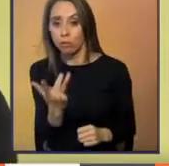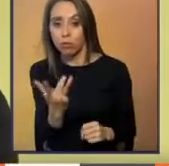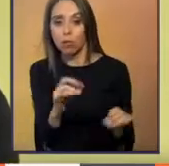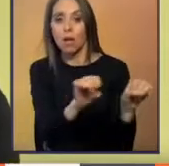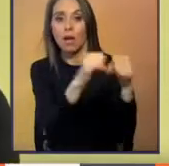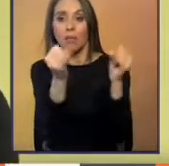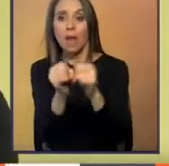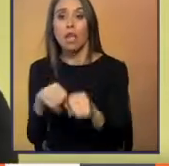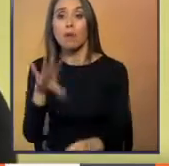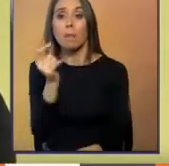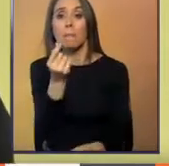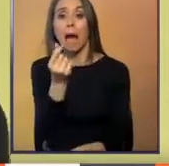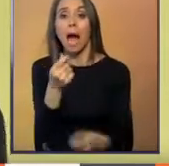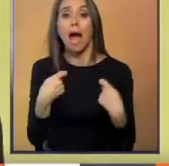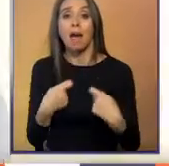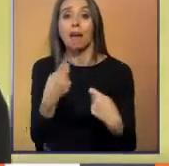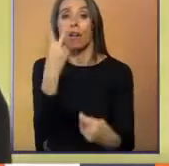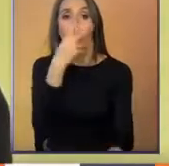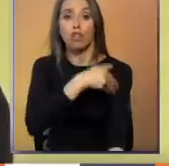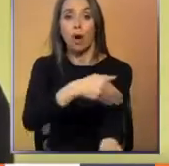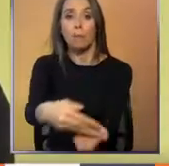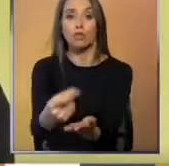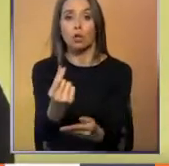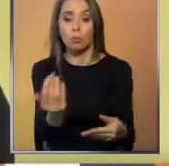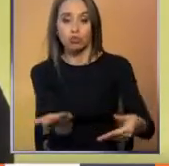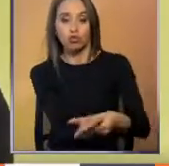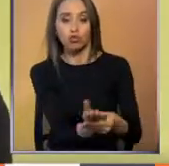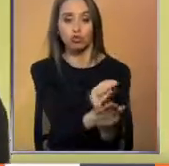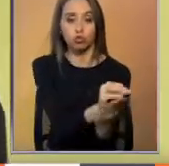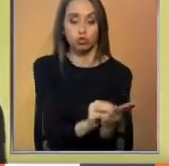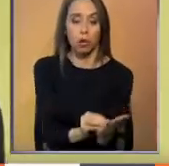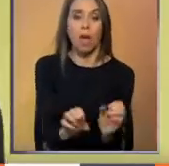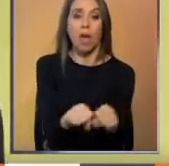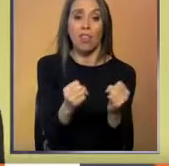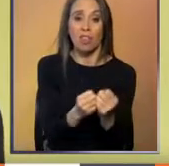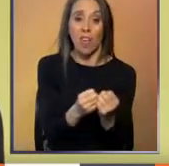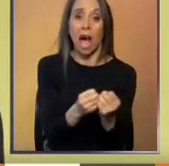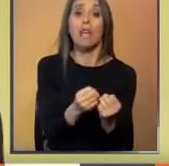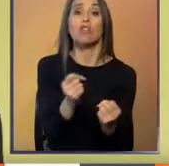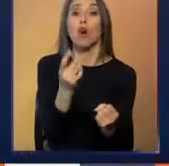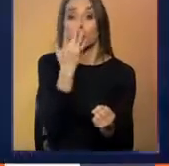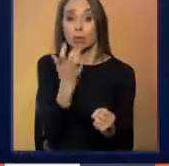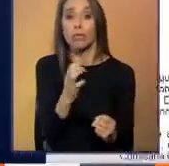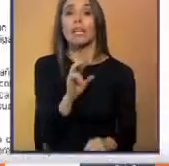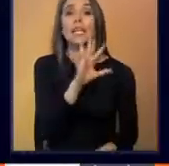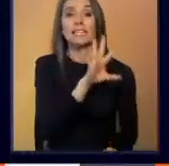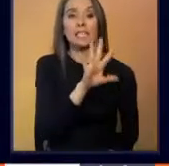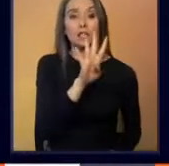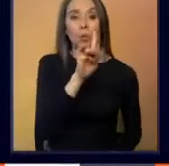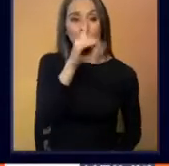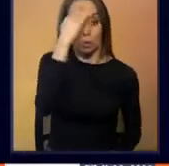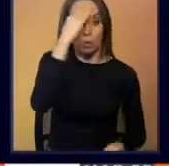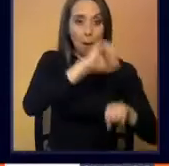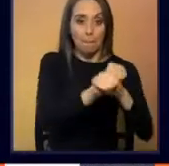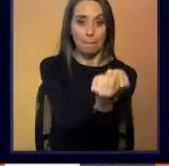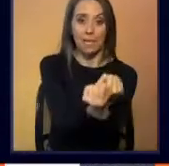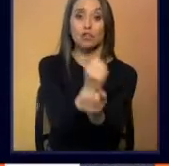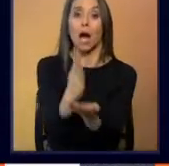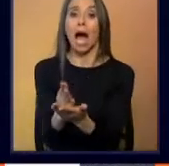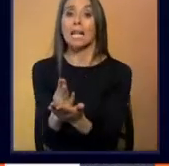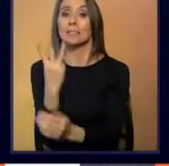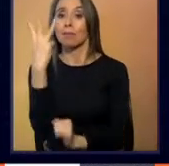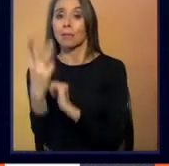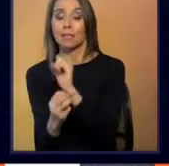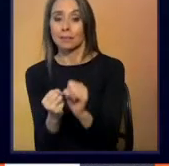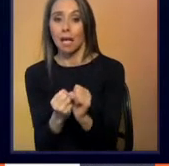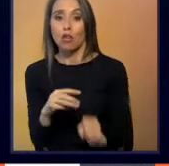daños ascienden a más de 2 millones de pesos por lo que hay en la carpeta. Los daños calificados van de 541 días a 3 años. Desde Merval emitieron un comunicado